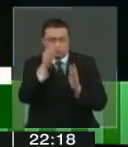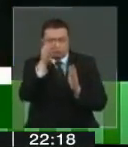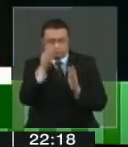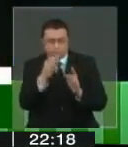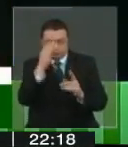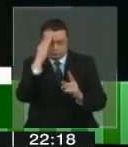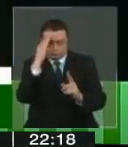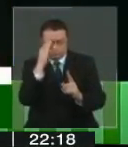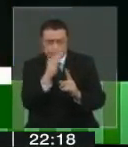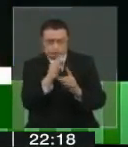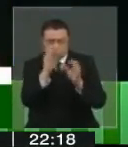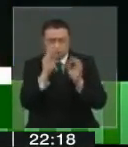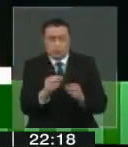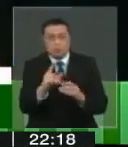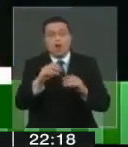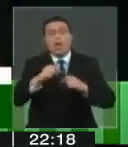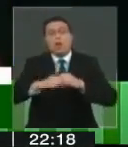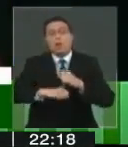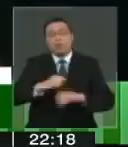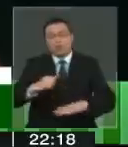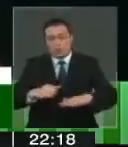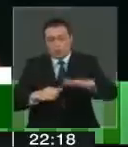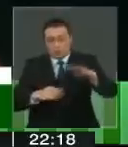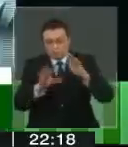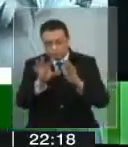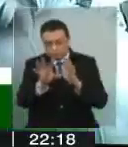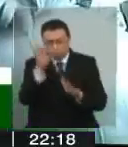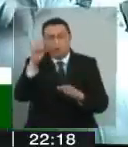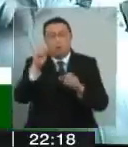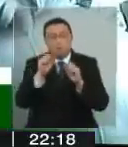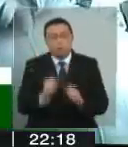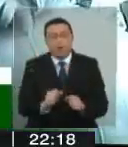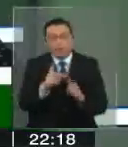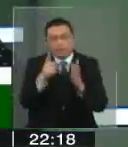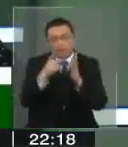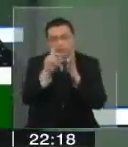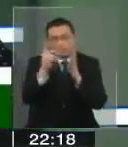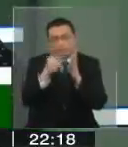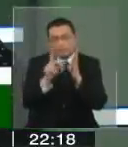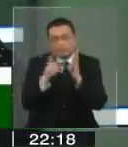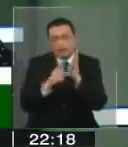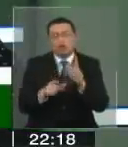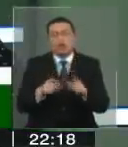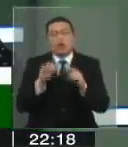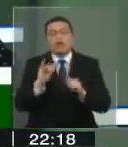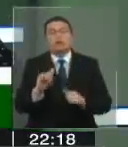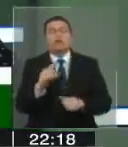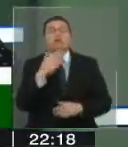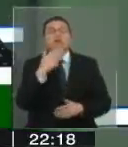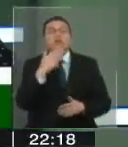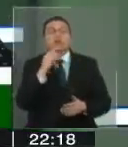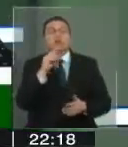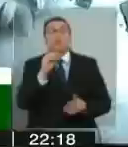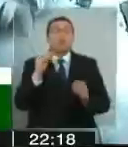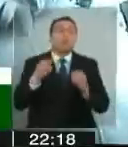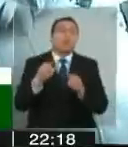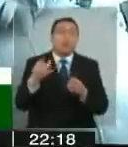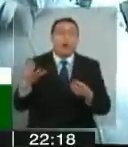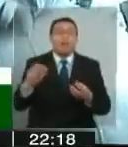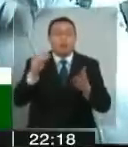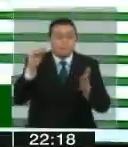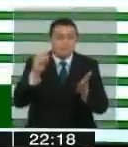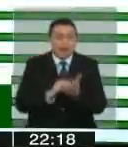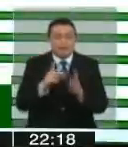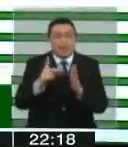qué edad normalmente es más común que ya se logre este diagnóstico? ¿Y cuánto marca el